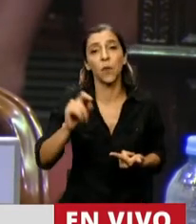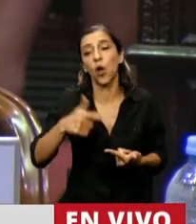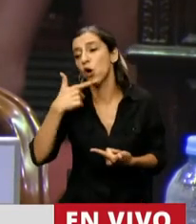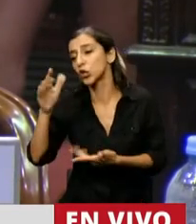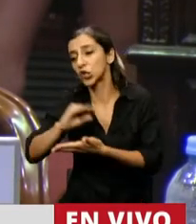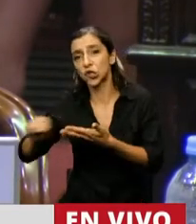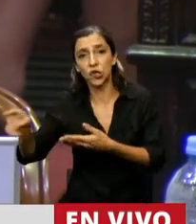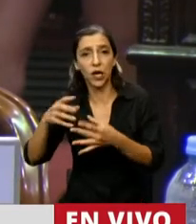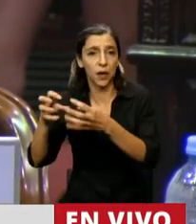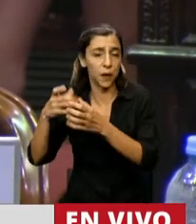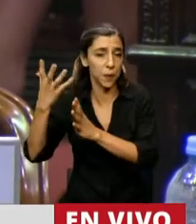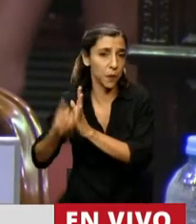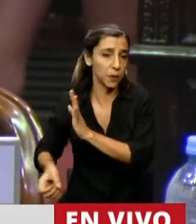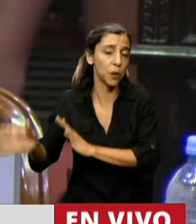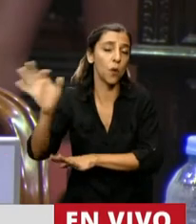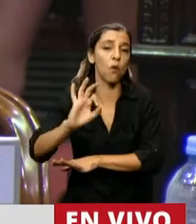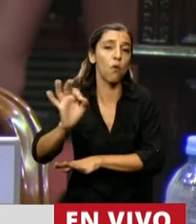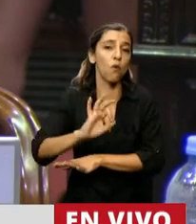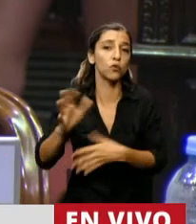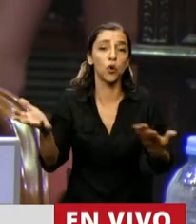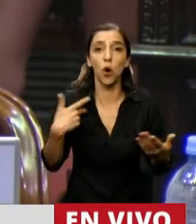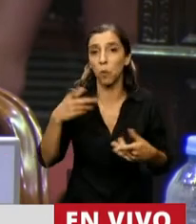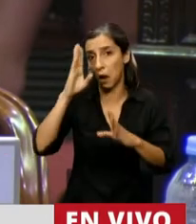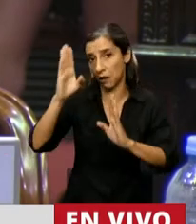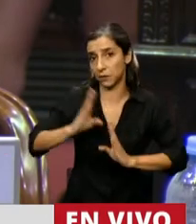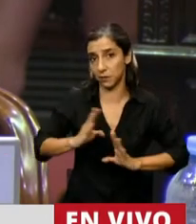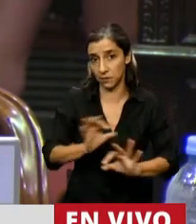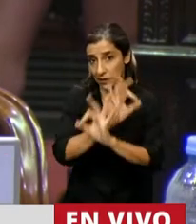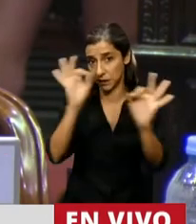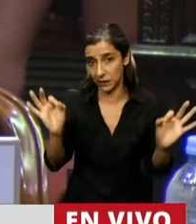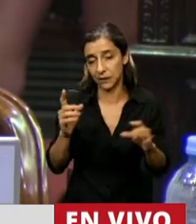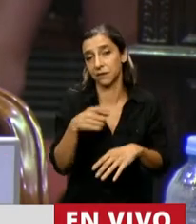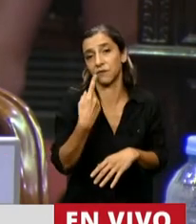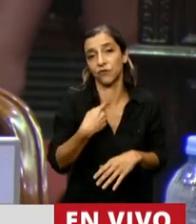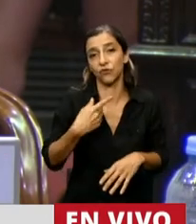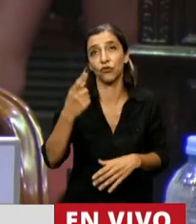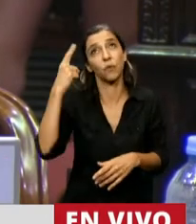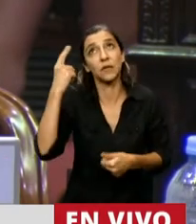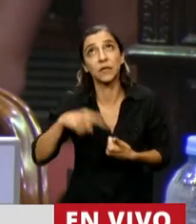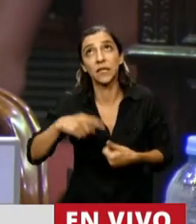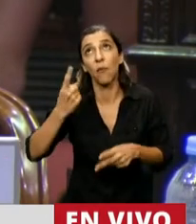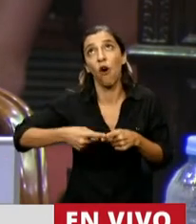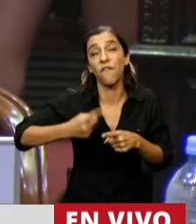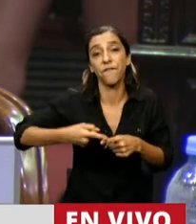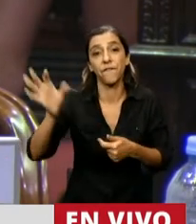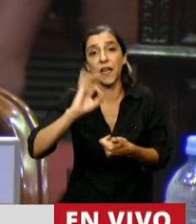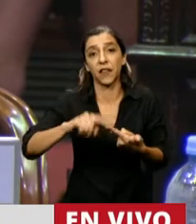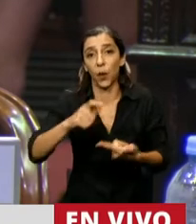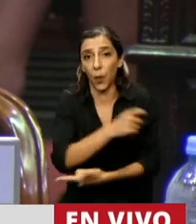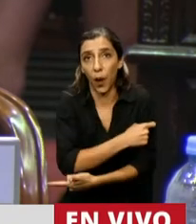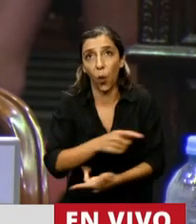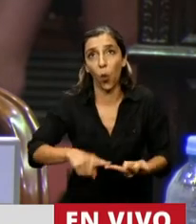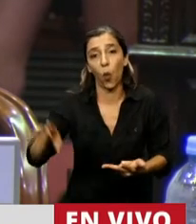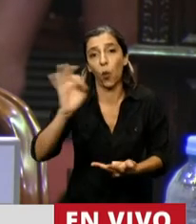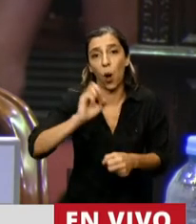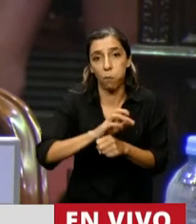porque no nos están prestando atención porque estamos pensando en la vacuna en las fiestas en la pandemia del año horrible que pasamos